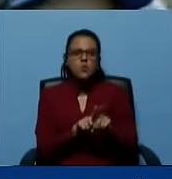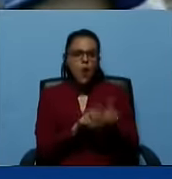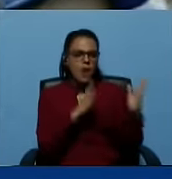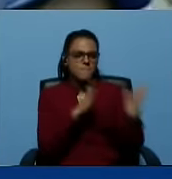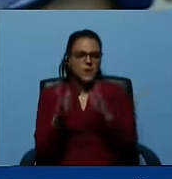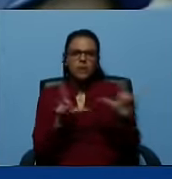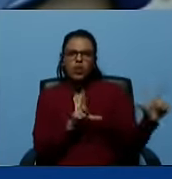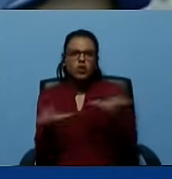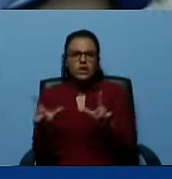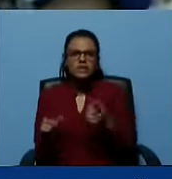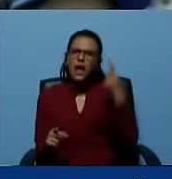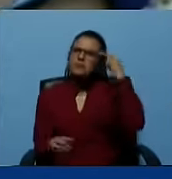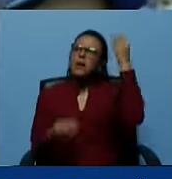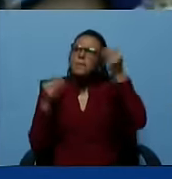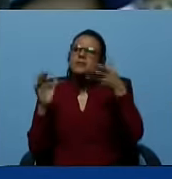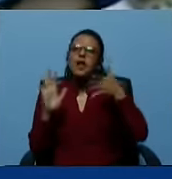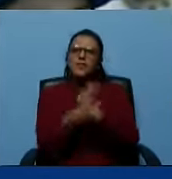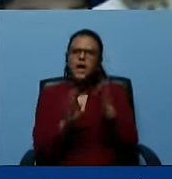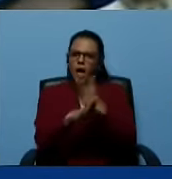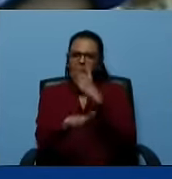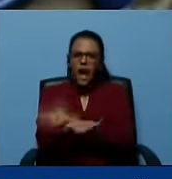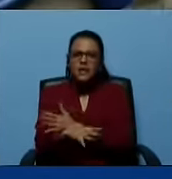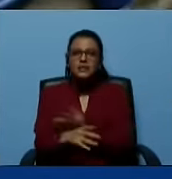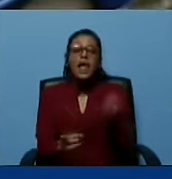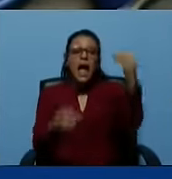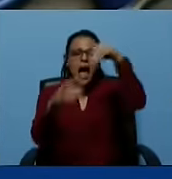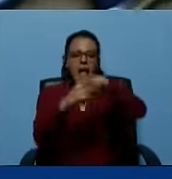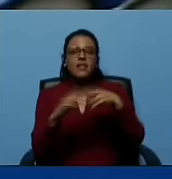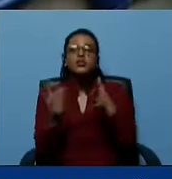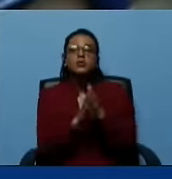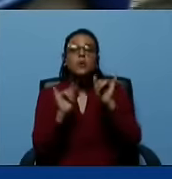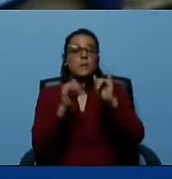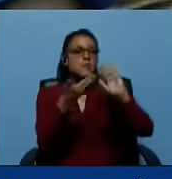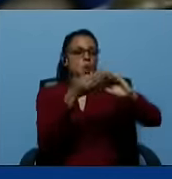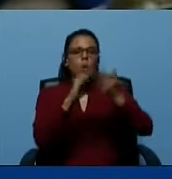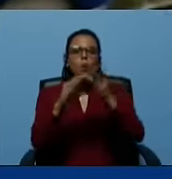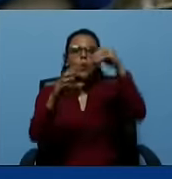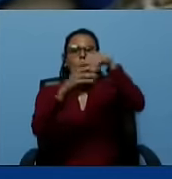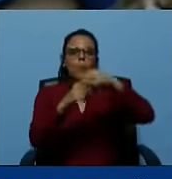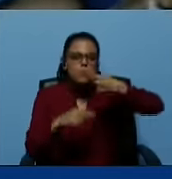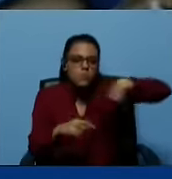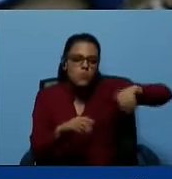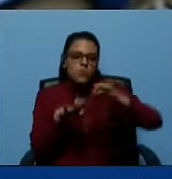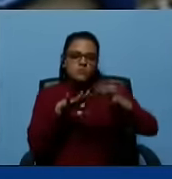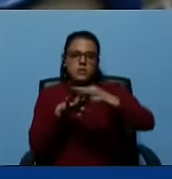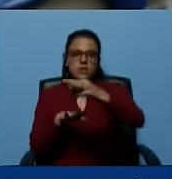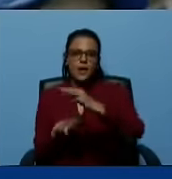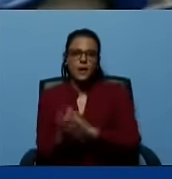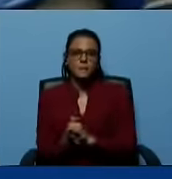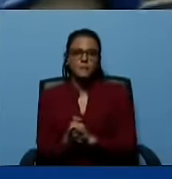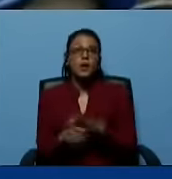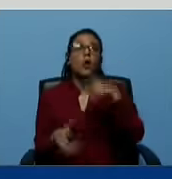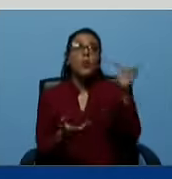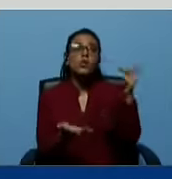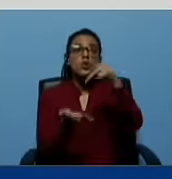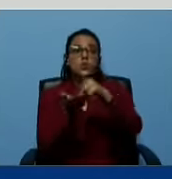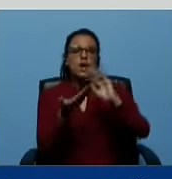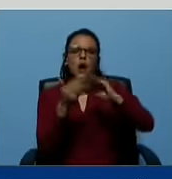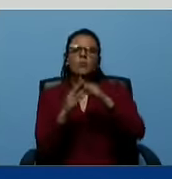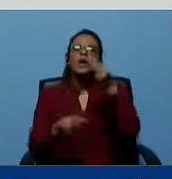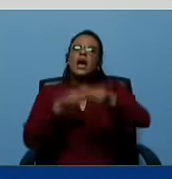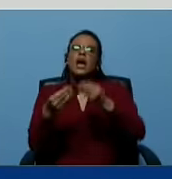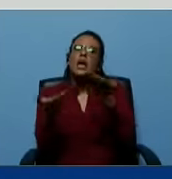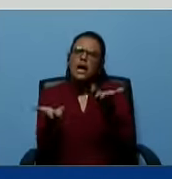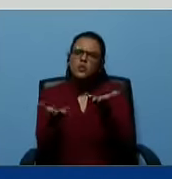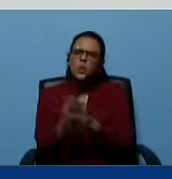esto en consideración de que todo se articule dentro de la misma comunidad. Correcto. ¿Y ustedes llegan a la comunidad que hacen juegos?